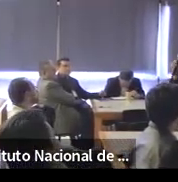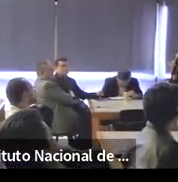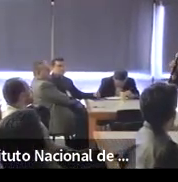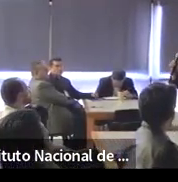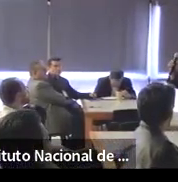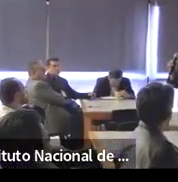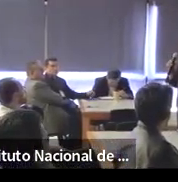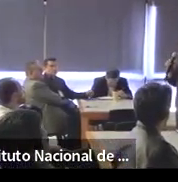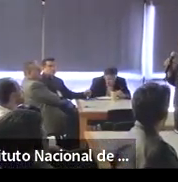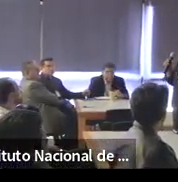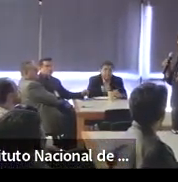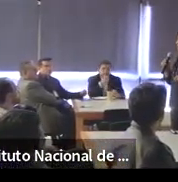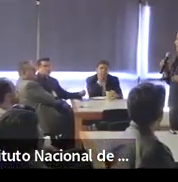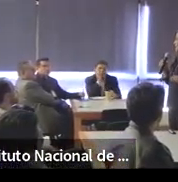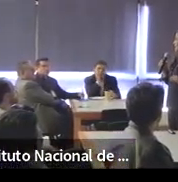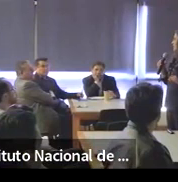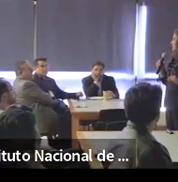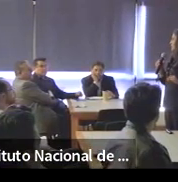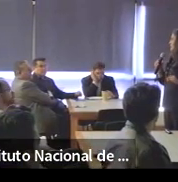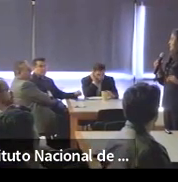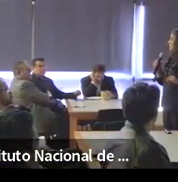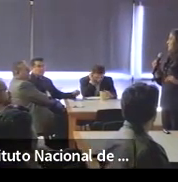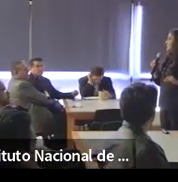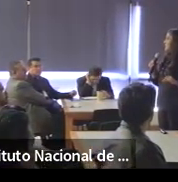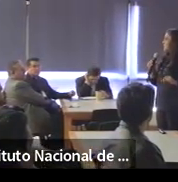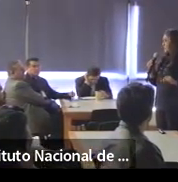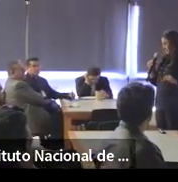interpretas ese lenguaje no verbal